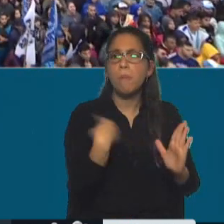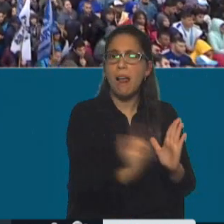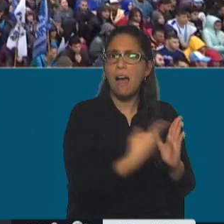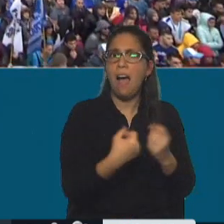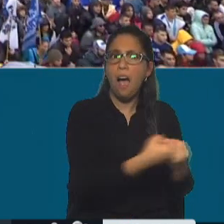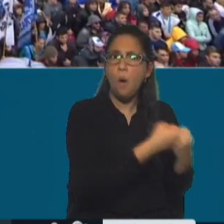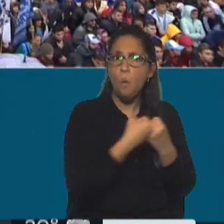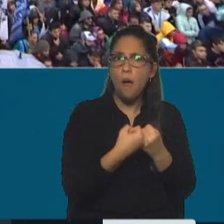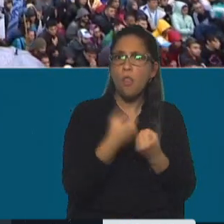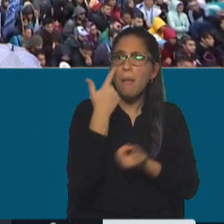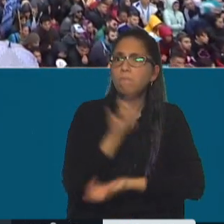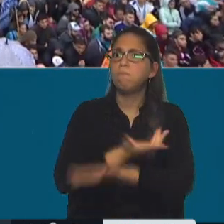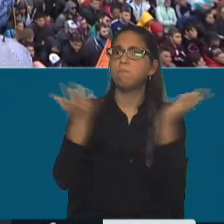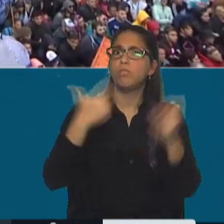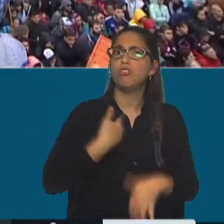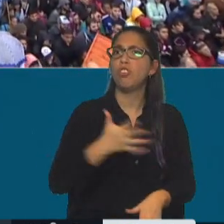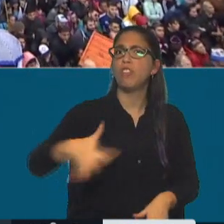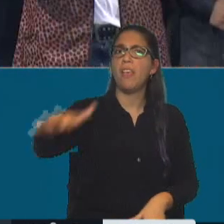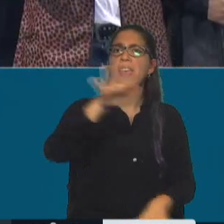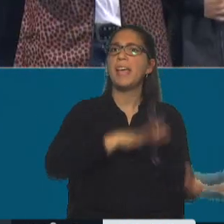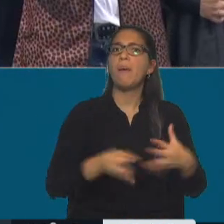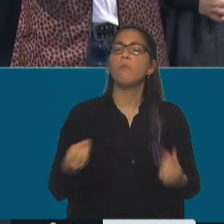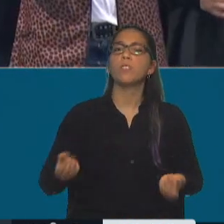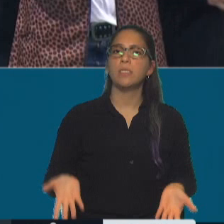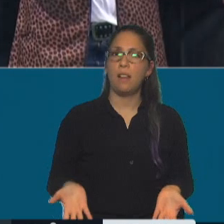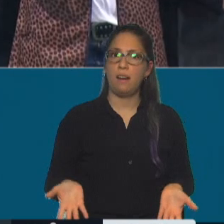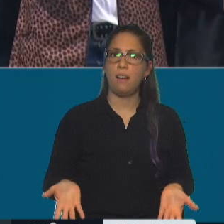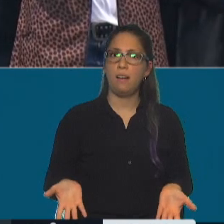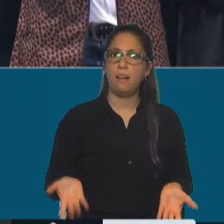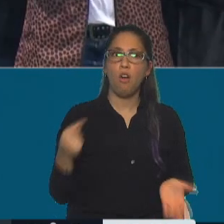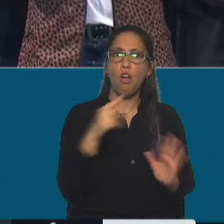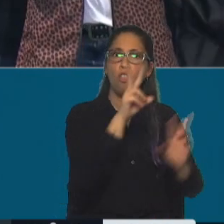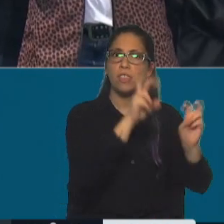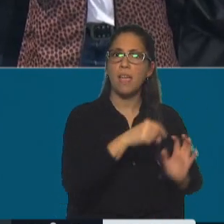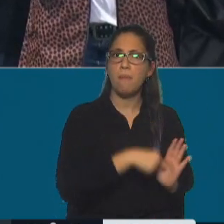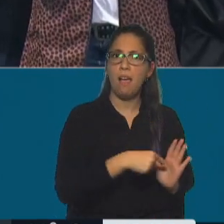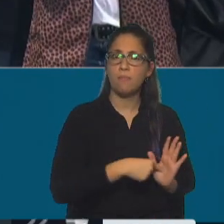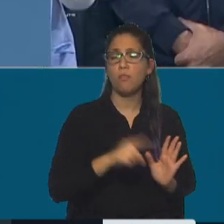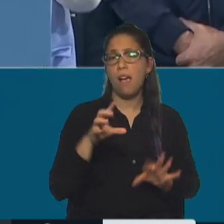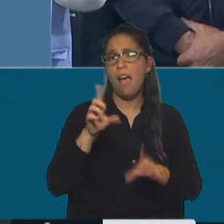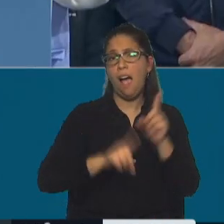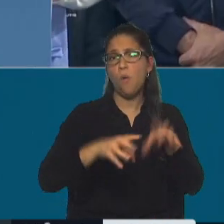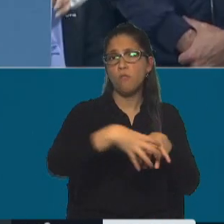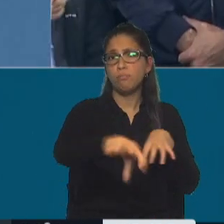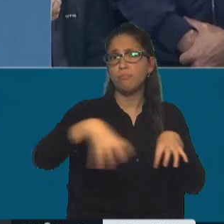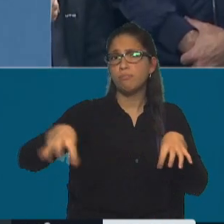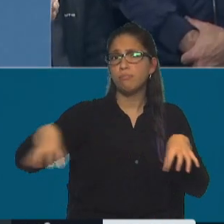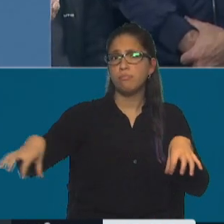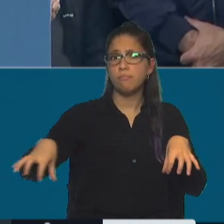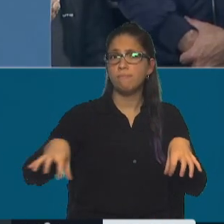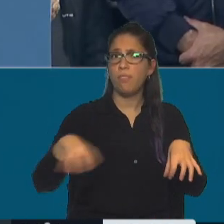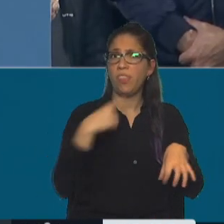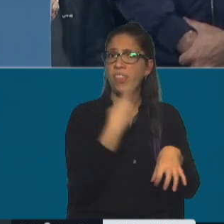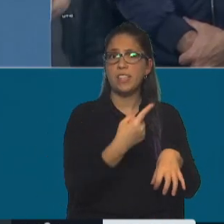a la sociedad poder decir qué vamos a hacer con esto, sea ahora mismo porque algunos sectores del oficialismo ceden a lo que se está